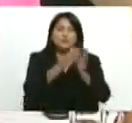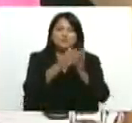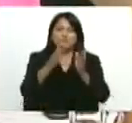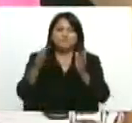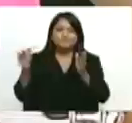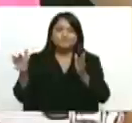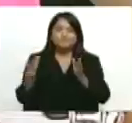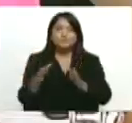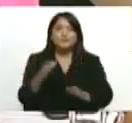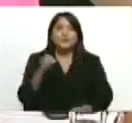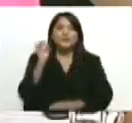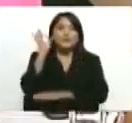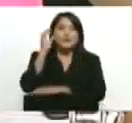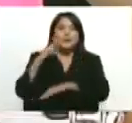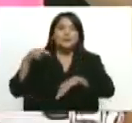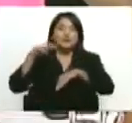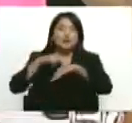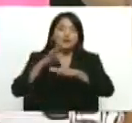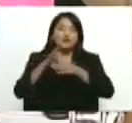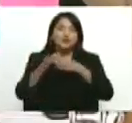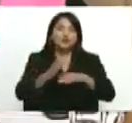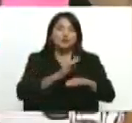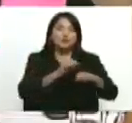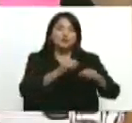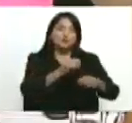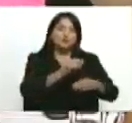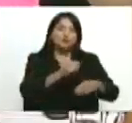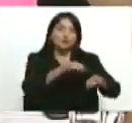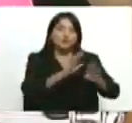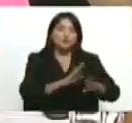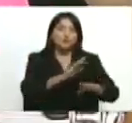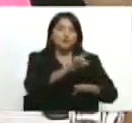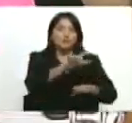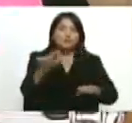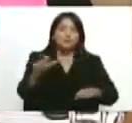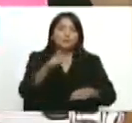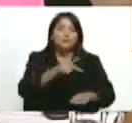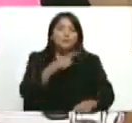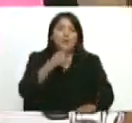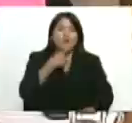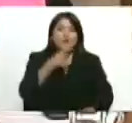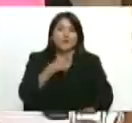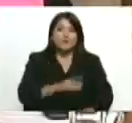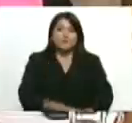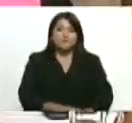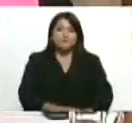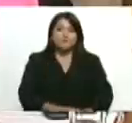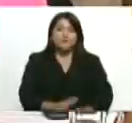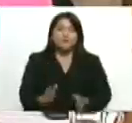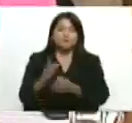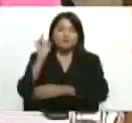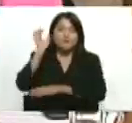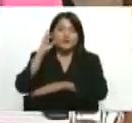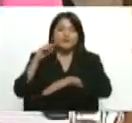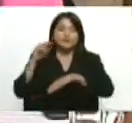2023-2780-RSP sobre las inhabilitaciones políticas en Venezuela, impulsada por el Parlamento